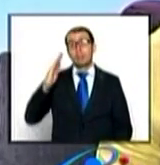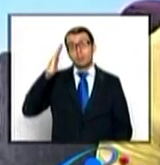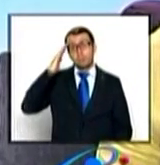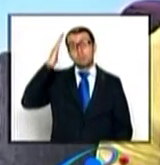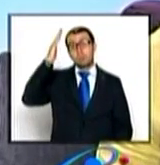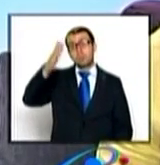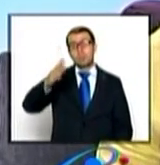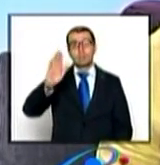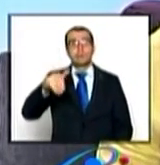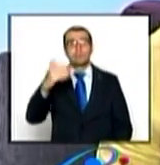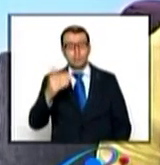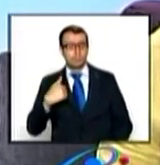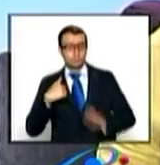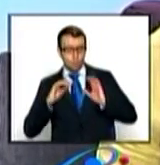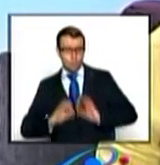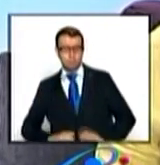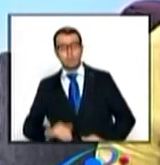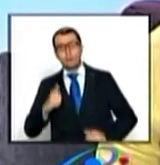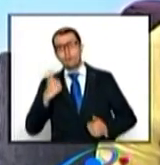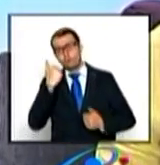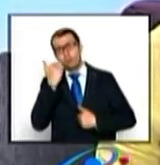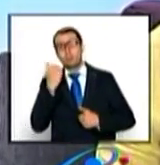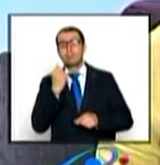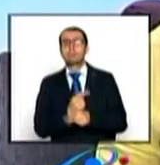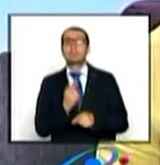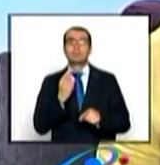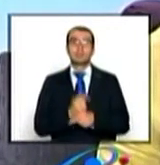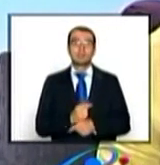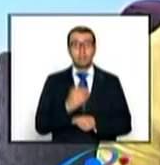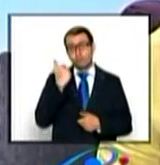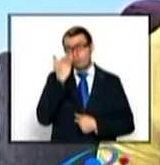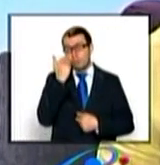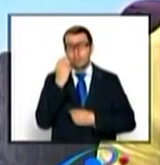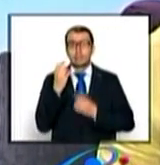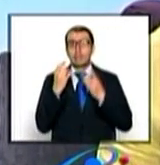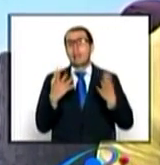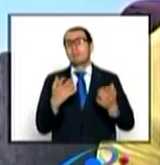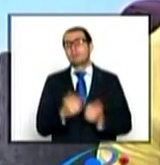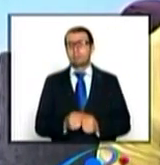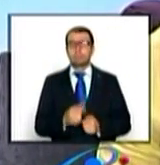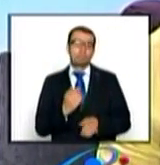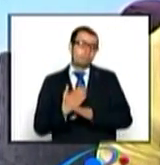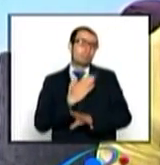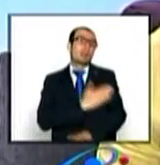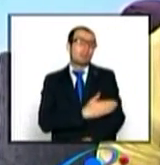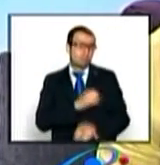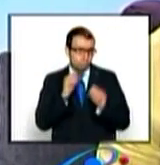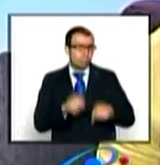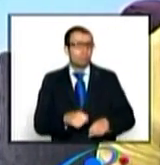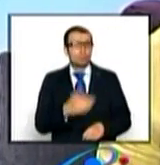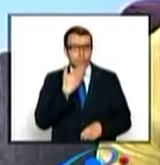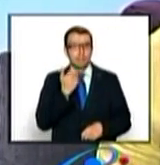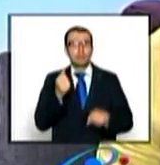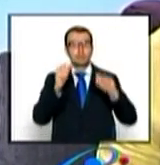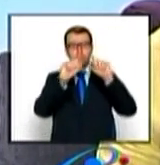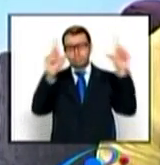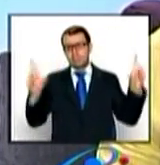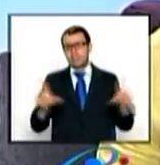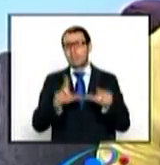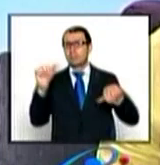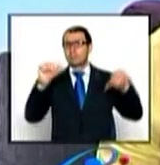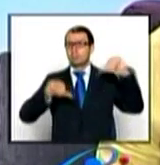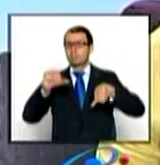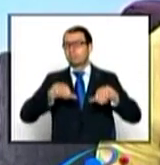uno factura de cobro, porque se viene con una enfermedad bien grave, y porque ojalá la gente